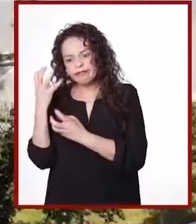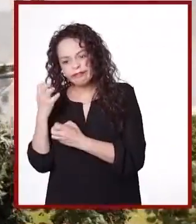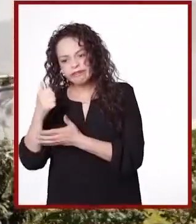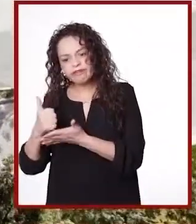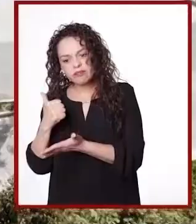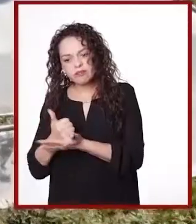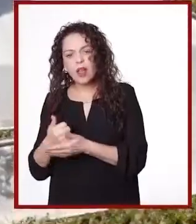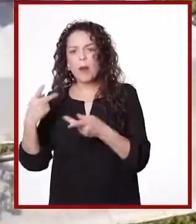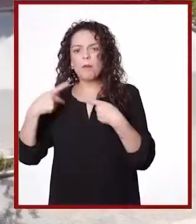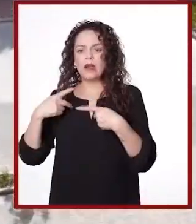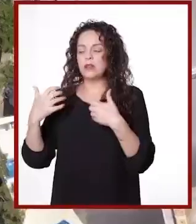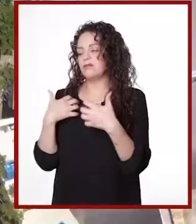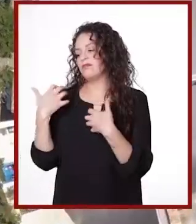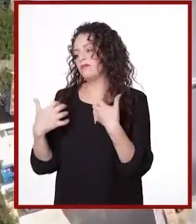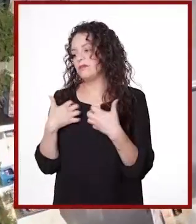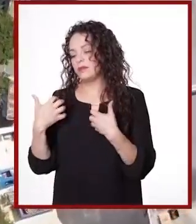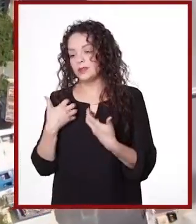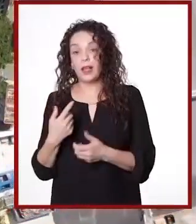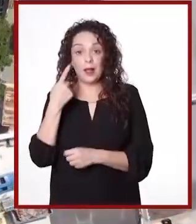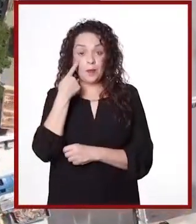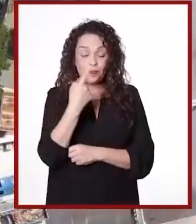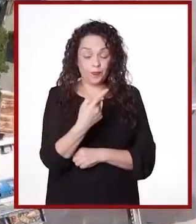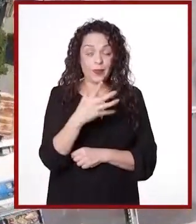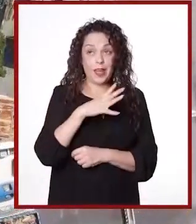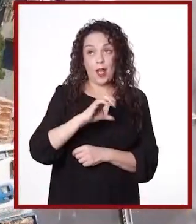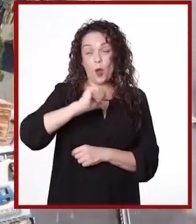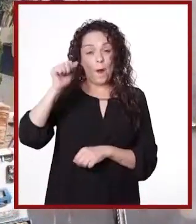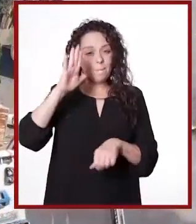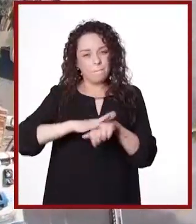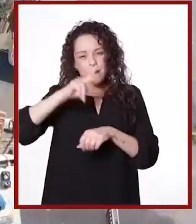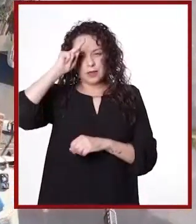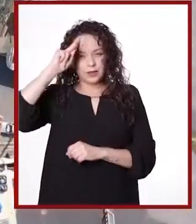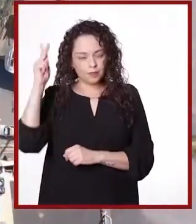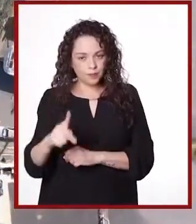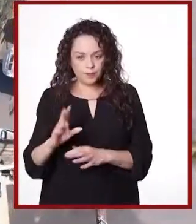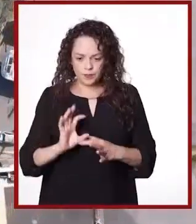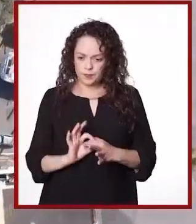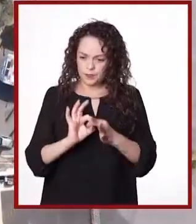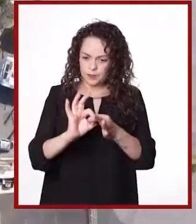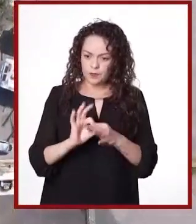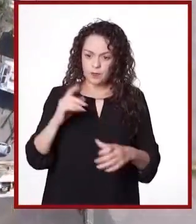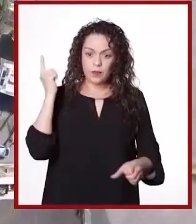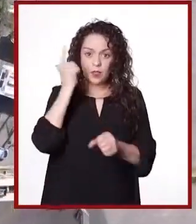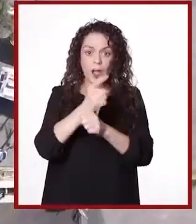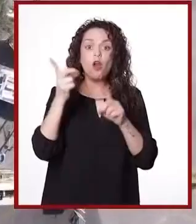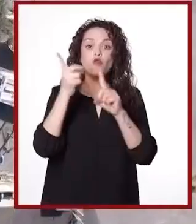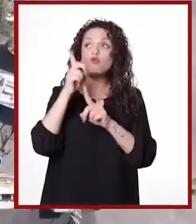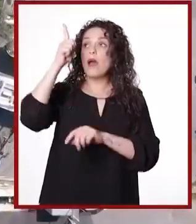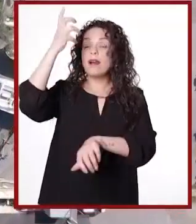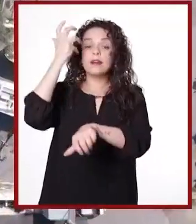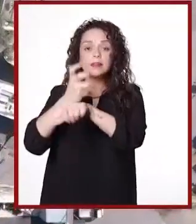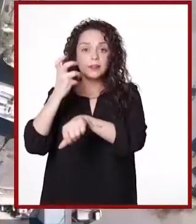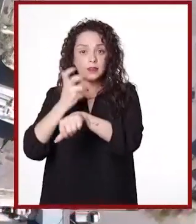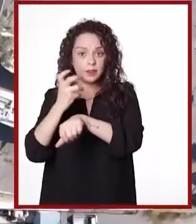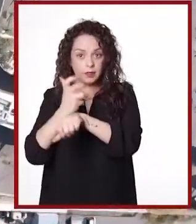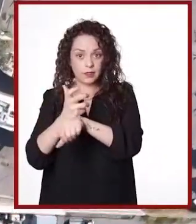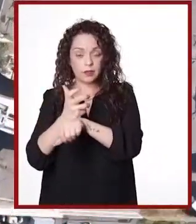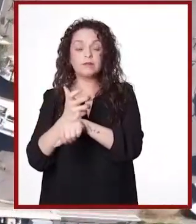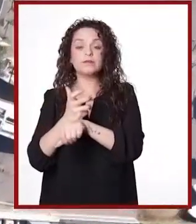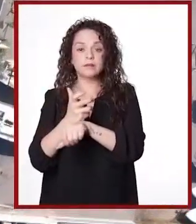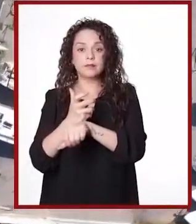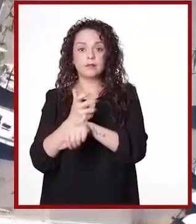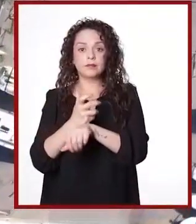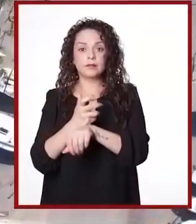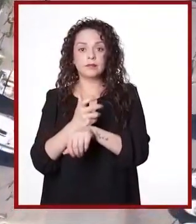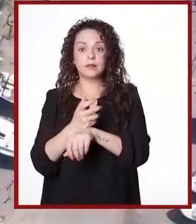una más tremenda, una correlación que encontraron en Estados Unidos que vincula, todo esto